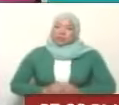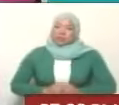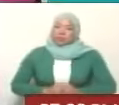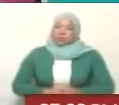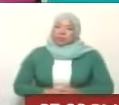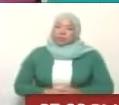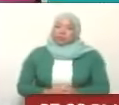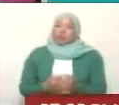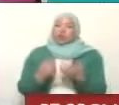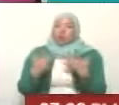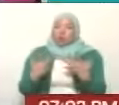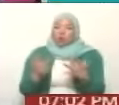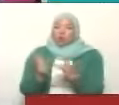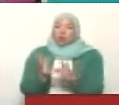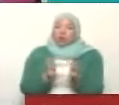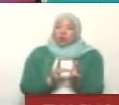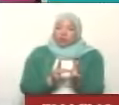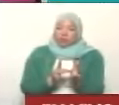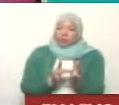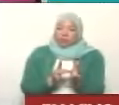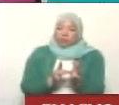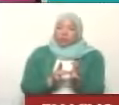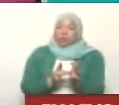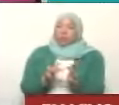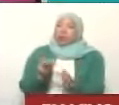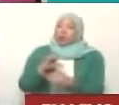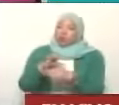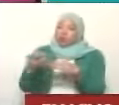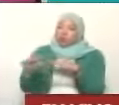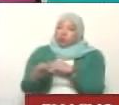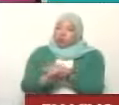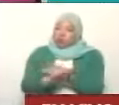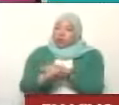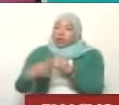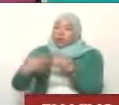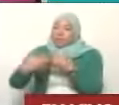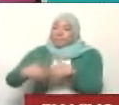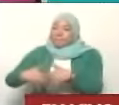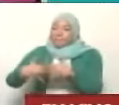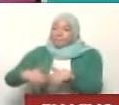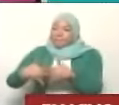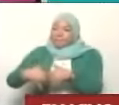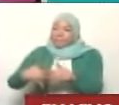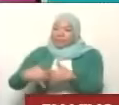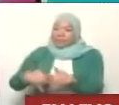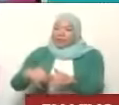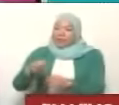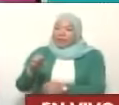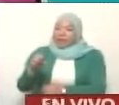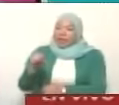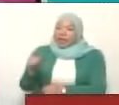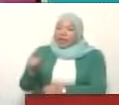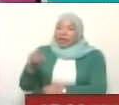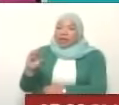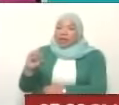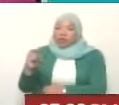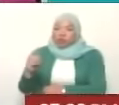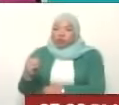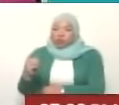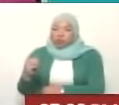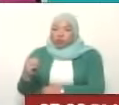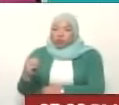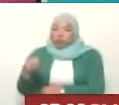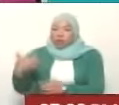El 8 de abril, Guyana, la ExxonMobil y sus títeres en Venezuela